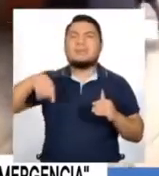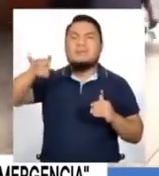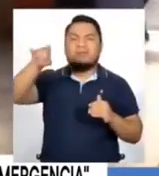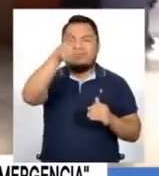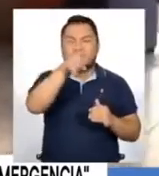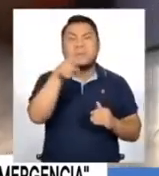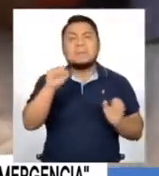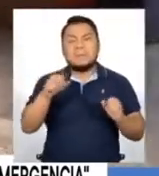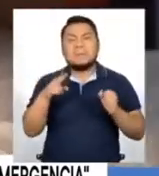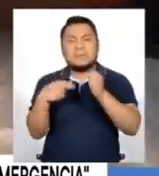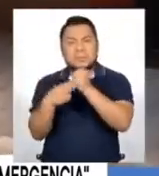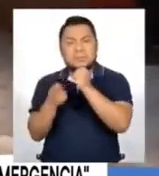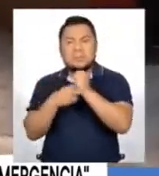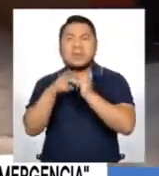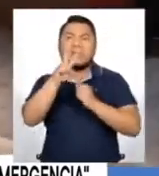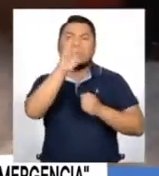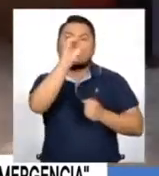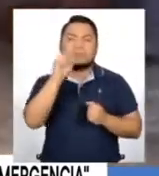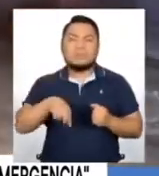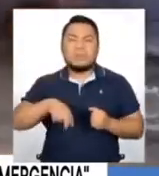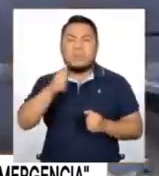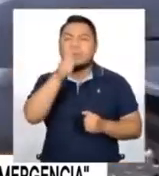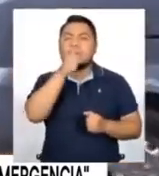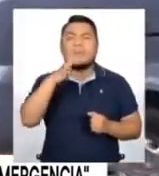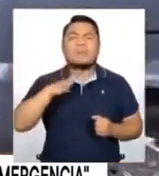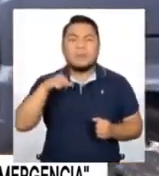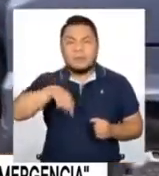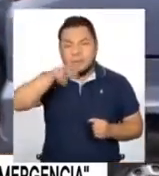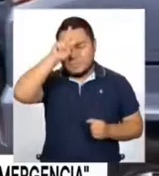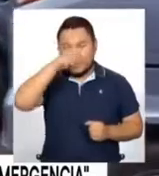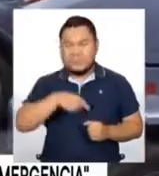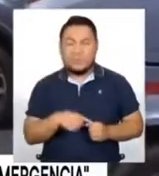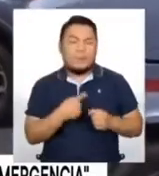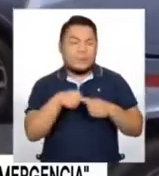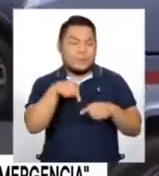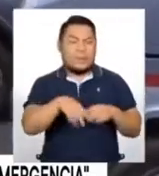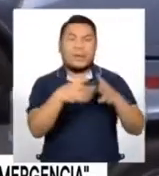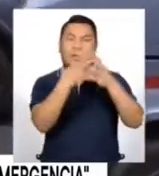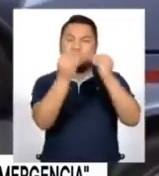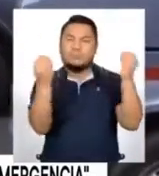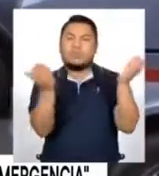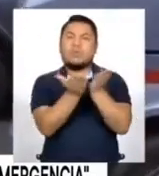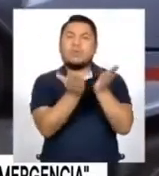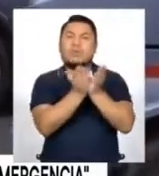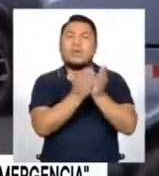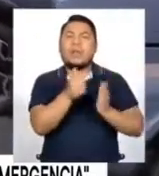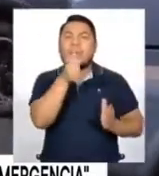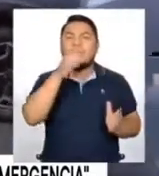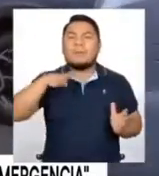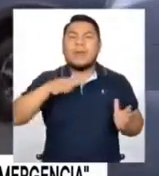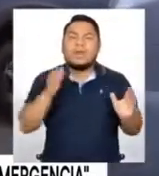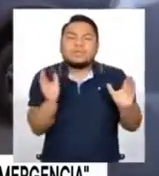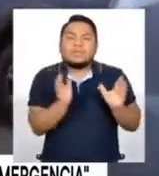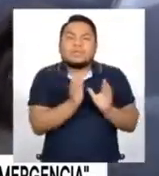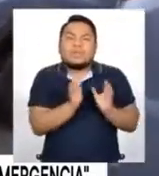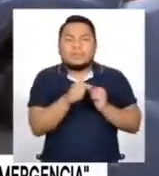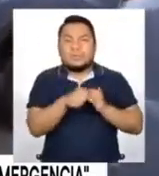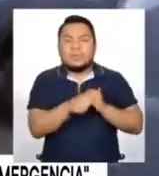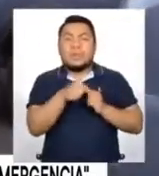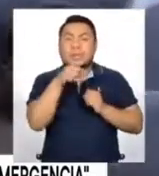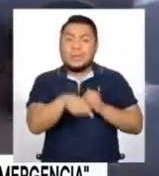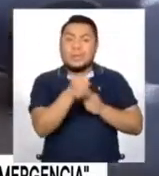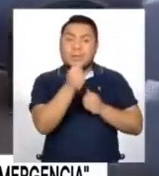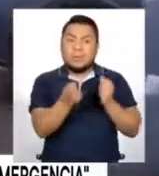al 2% de los colegios privados en el país. Entonces, también hay que ser realistas porque cuando hablamos en general, nos exponemos justamente